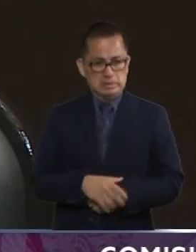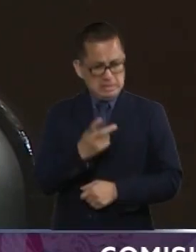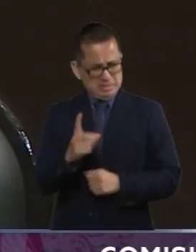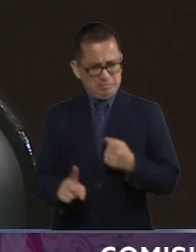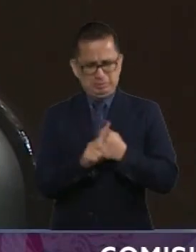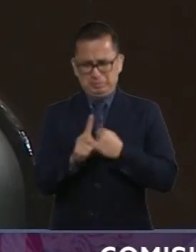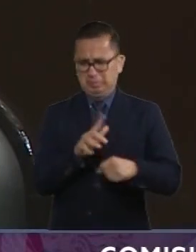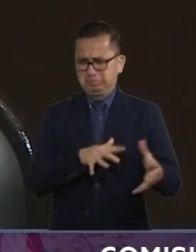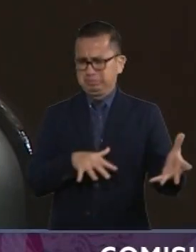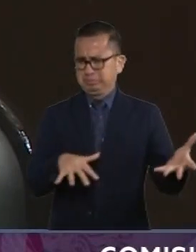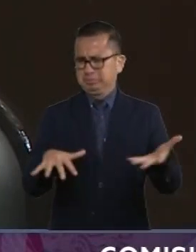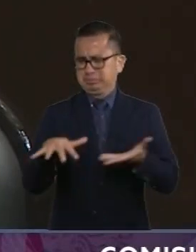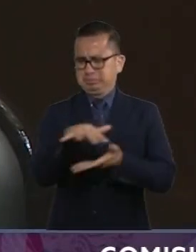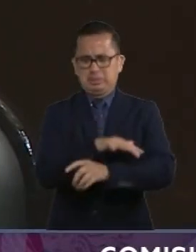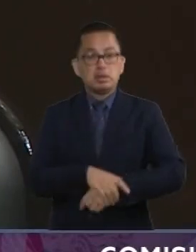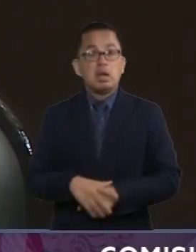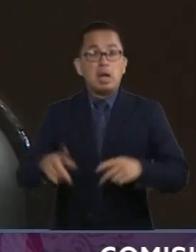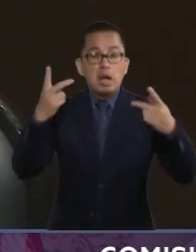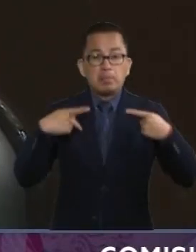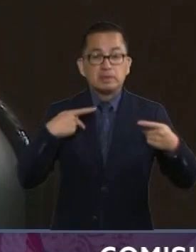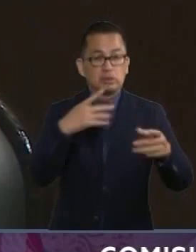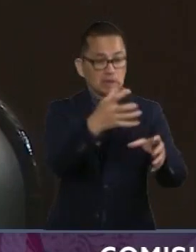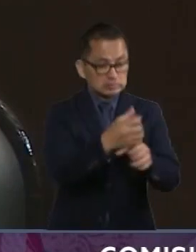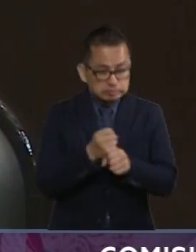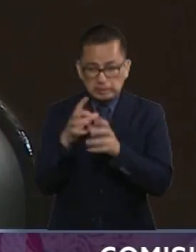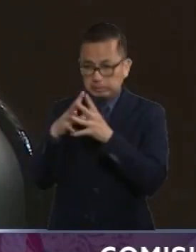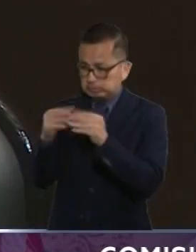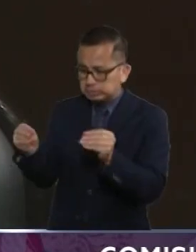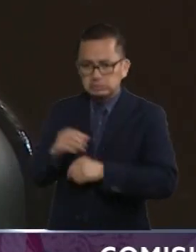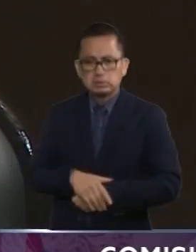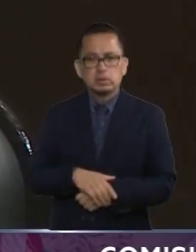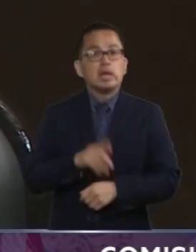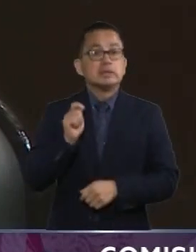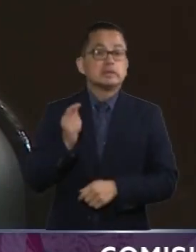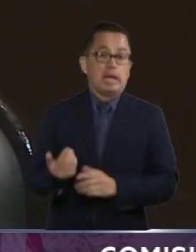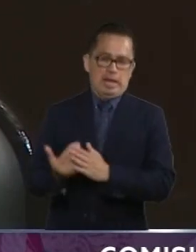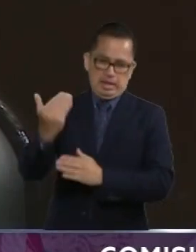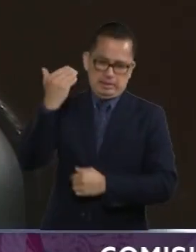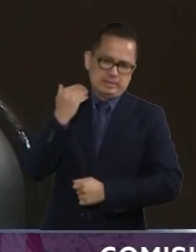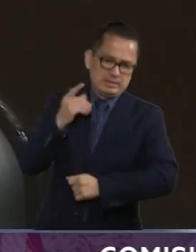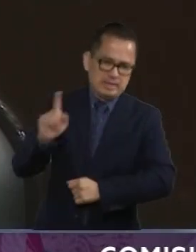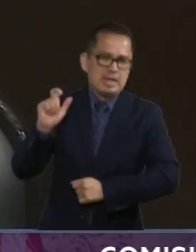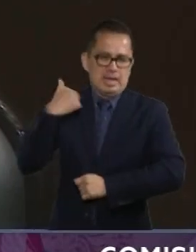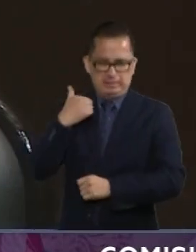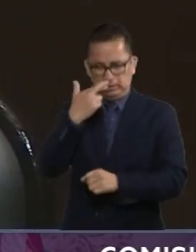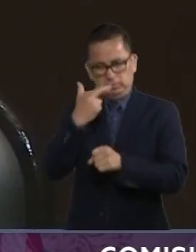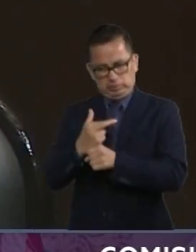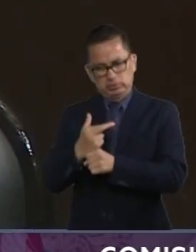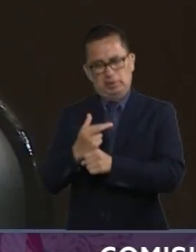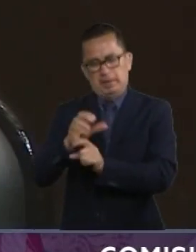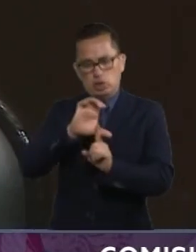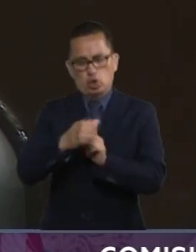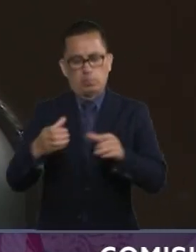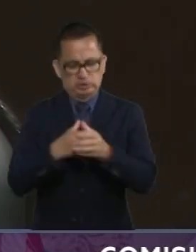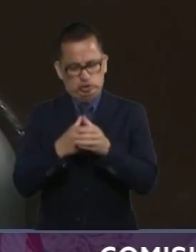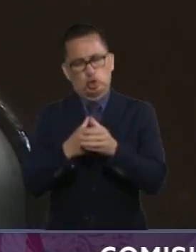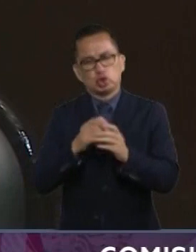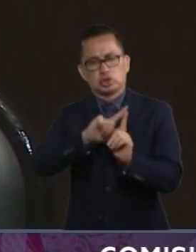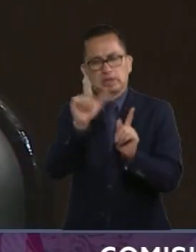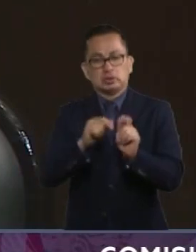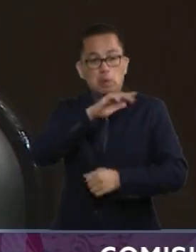maquillar las cifras de desaparecidos, Carla Quintana, entonces titular de la Comisión Nacional de Búsqueda,